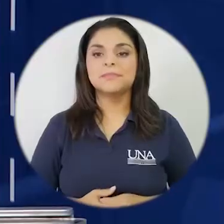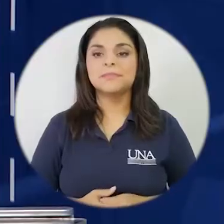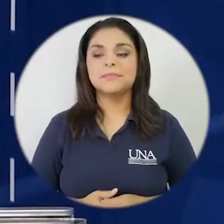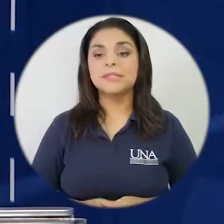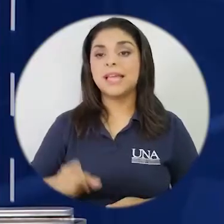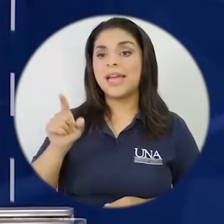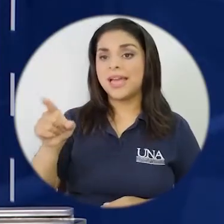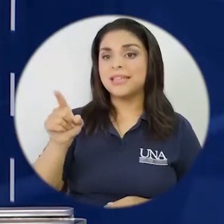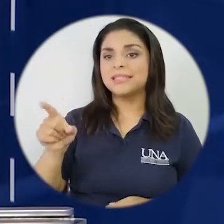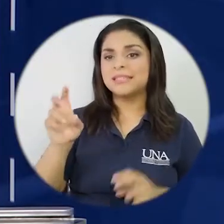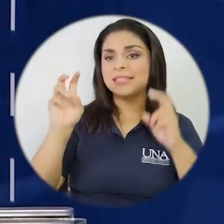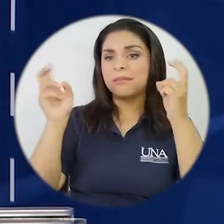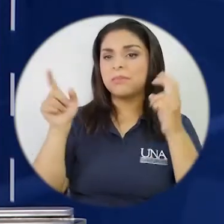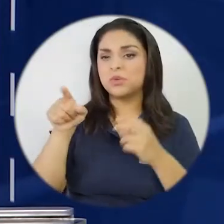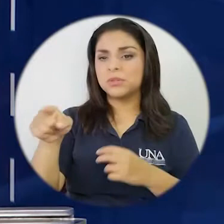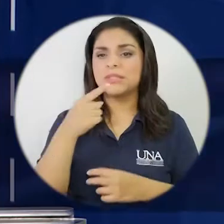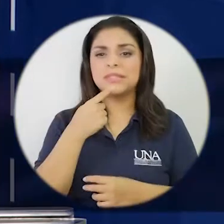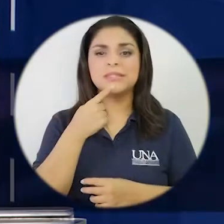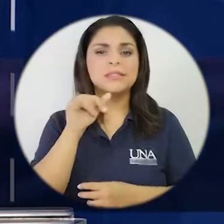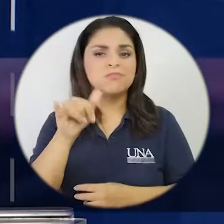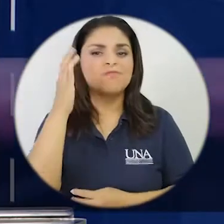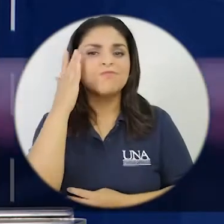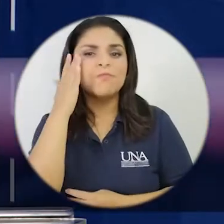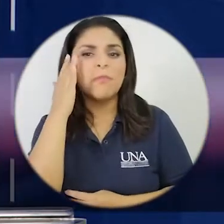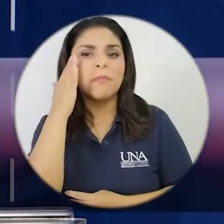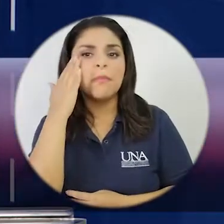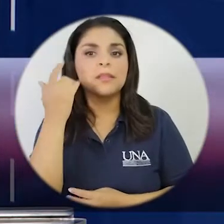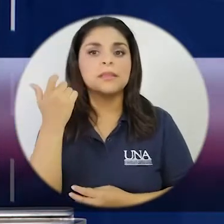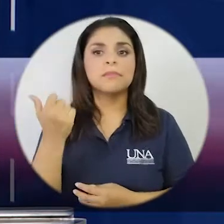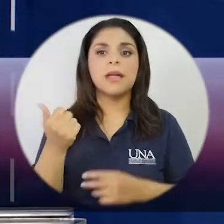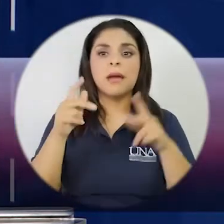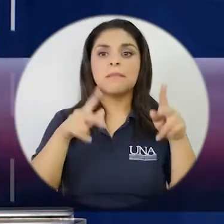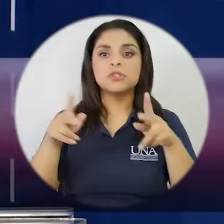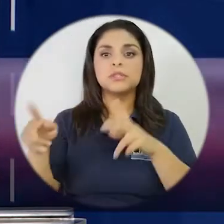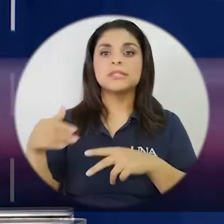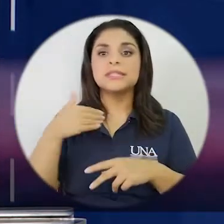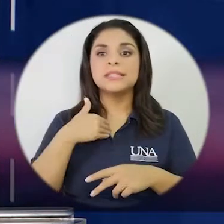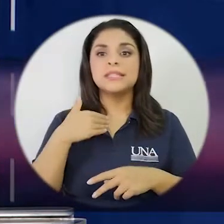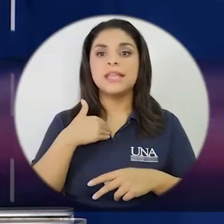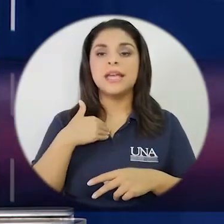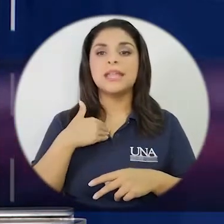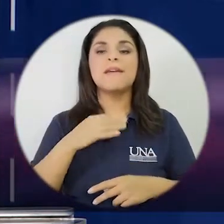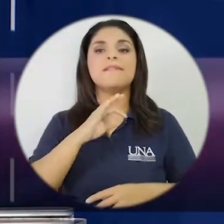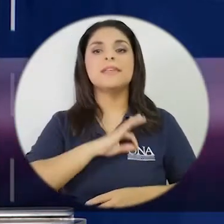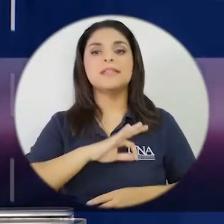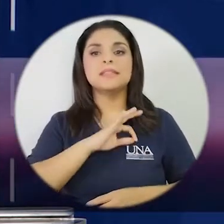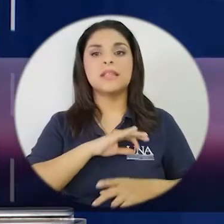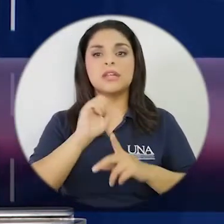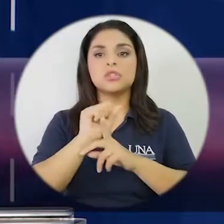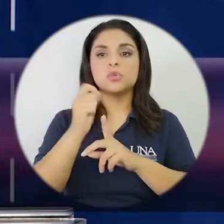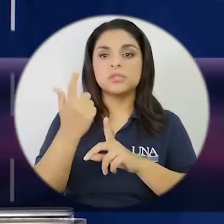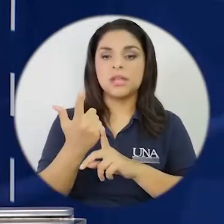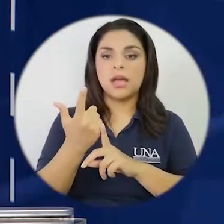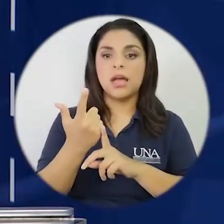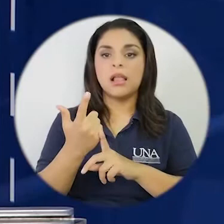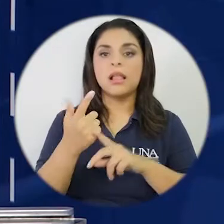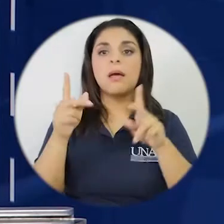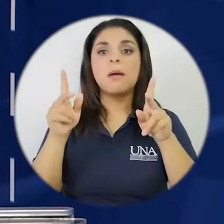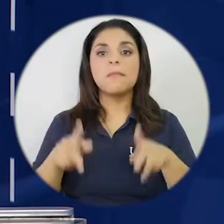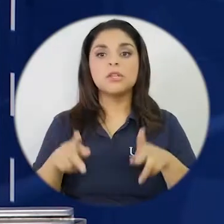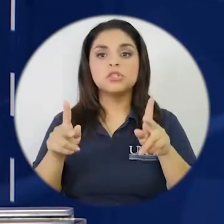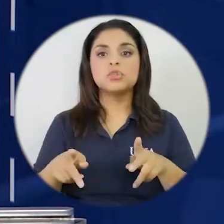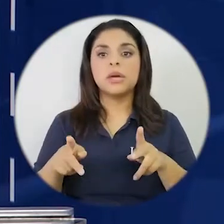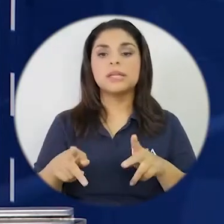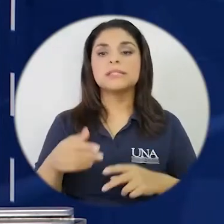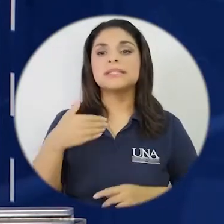que usted presenta es bien preocupante para la gente que requiere una vivienda de bienestar social. En nuestro país la pobreza oscila entre más